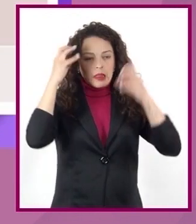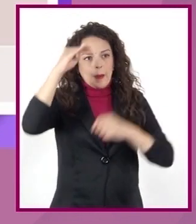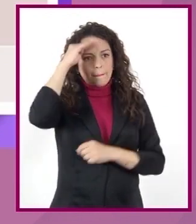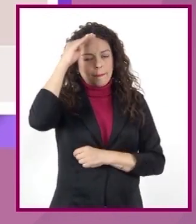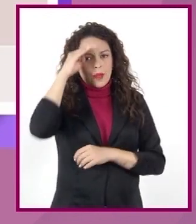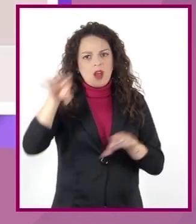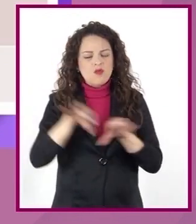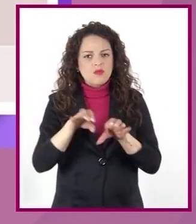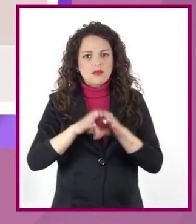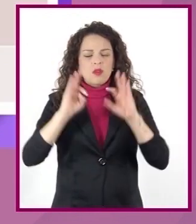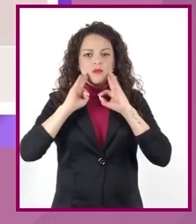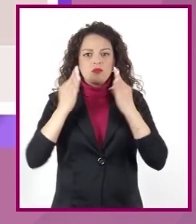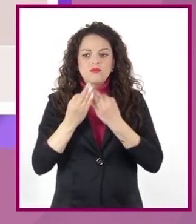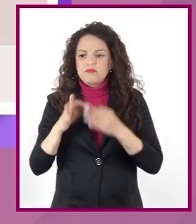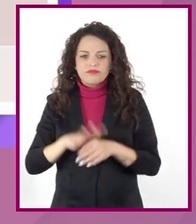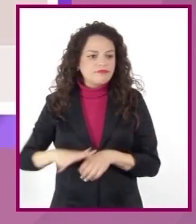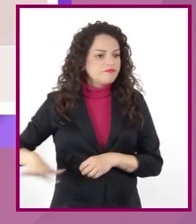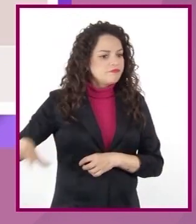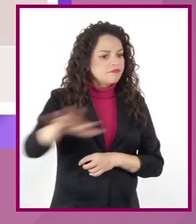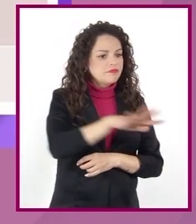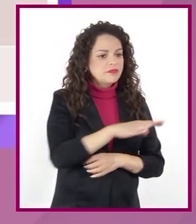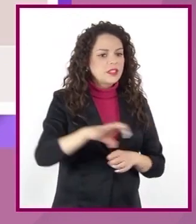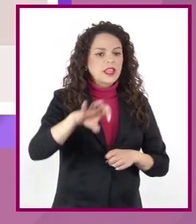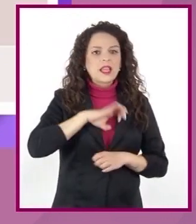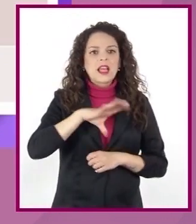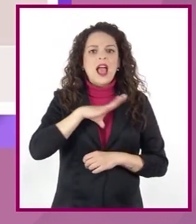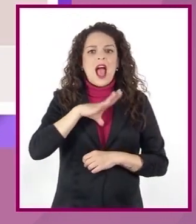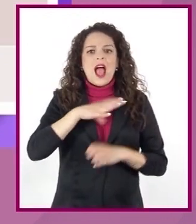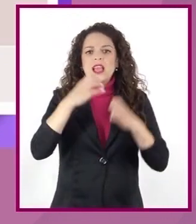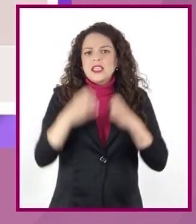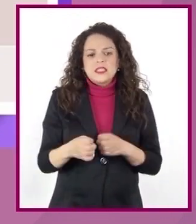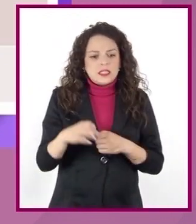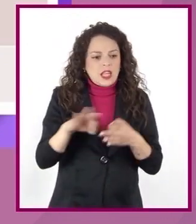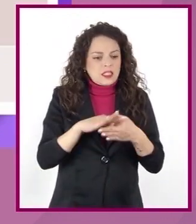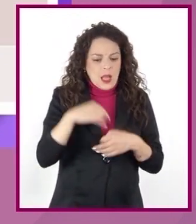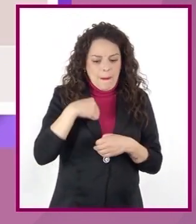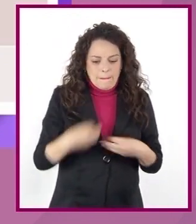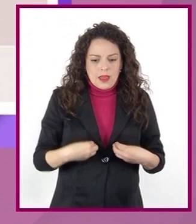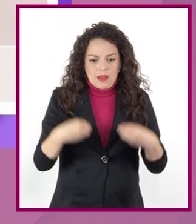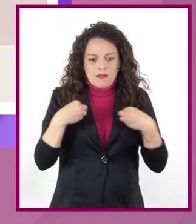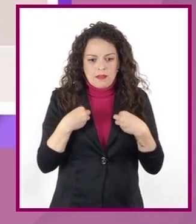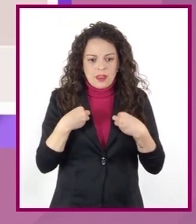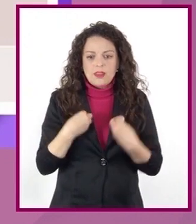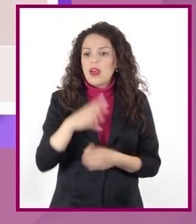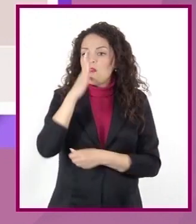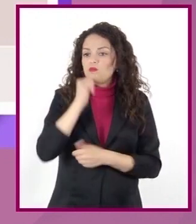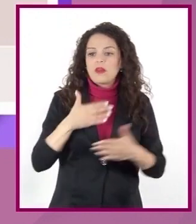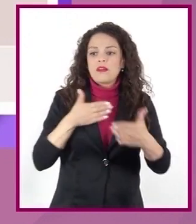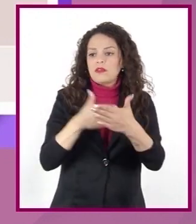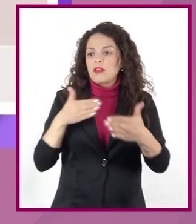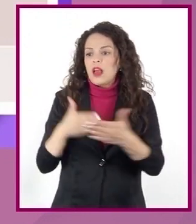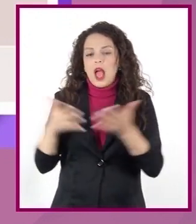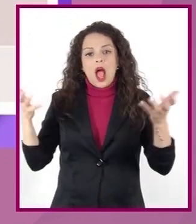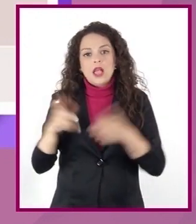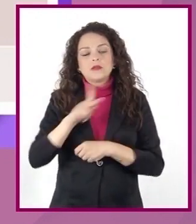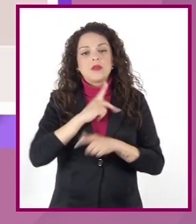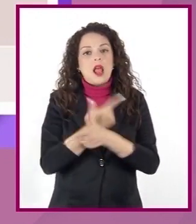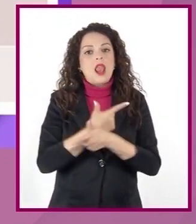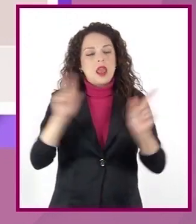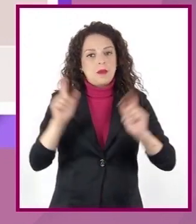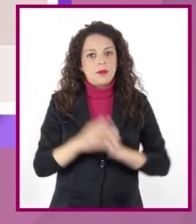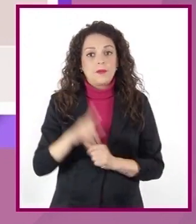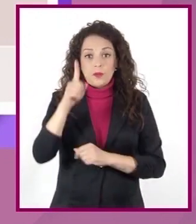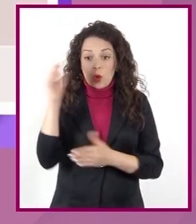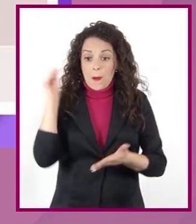las condiciones o circunstancias que pudiesen favorecer o limitar el ejercicio de su libertad. Escriban su